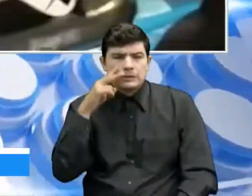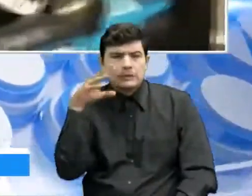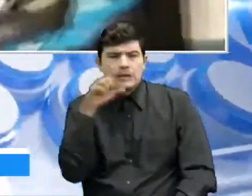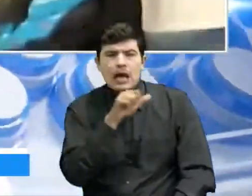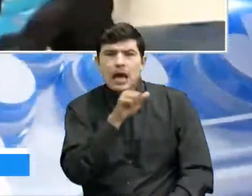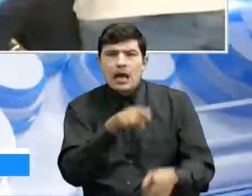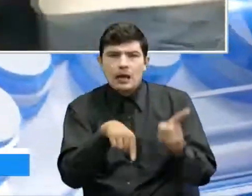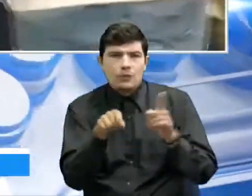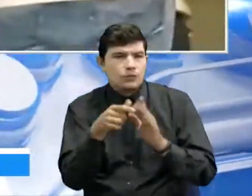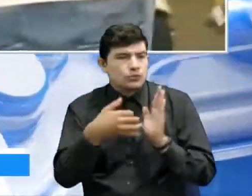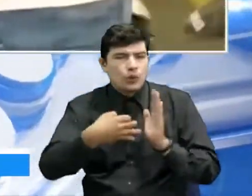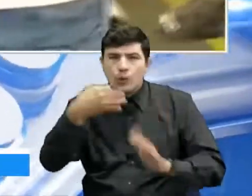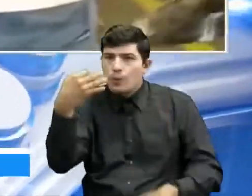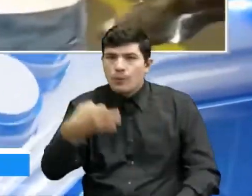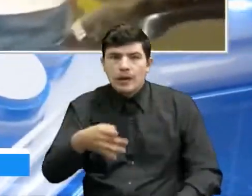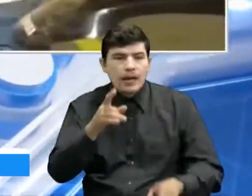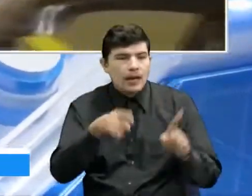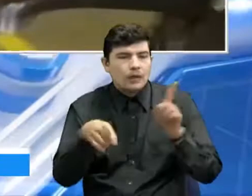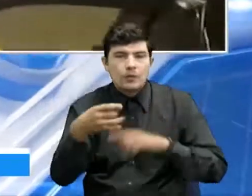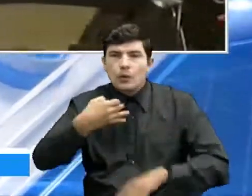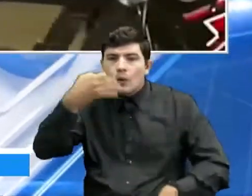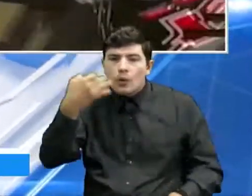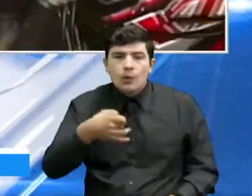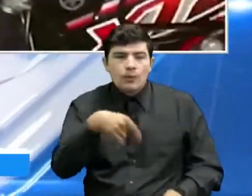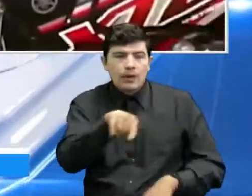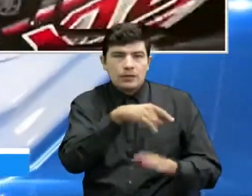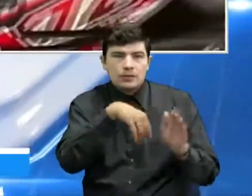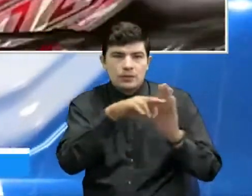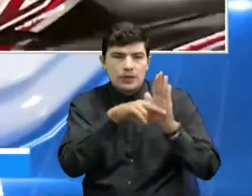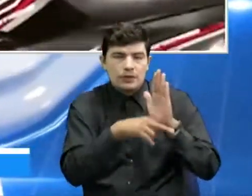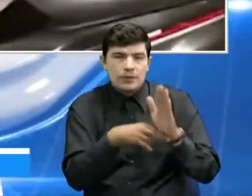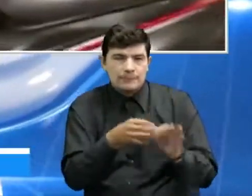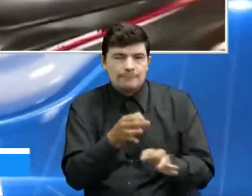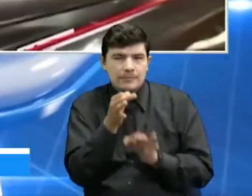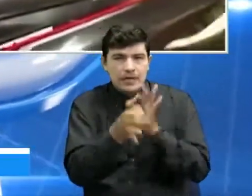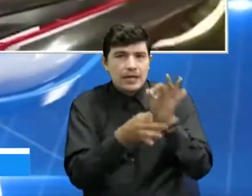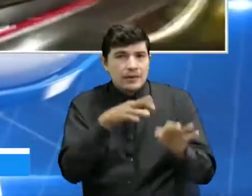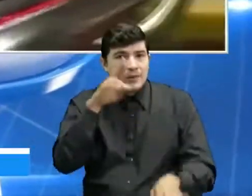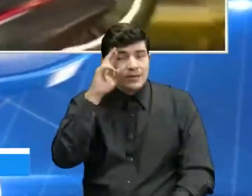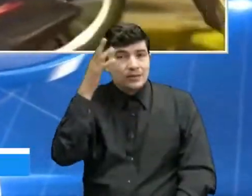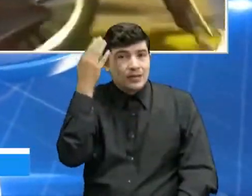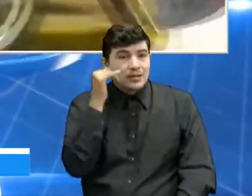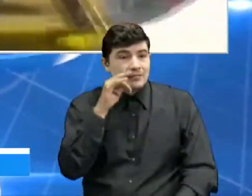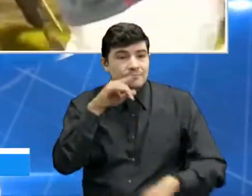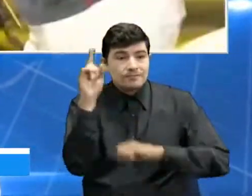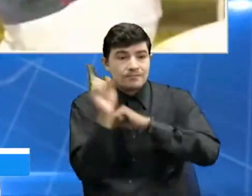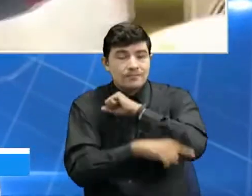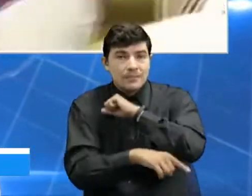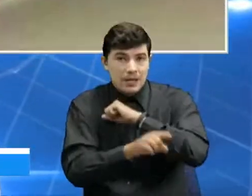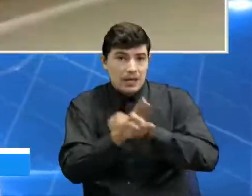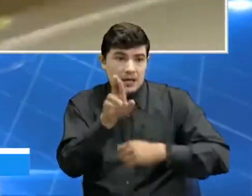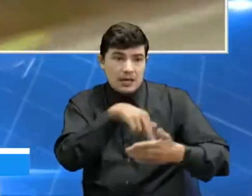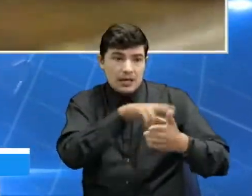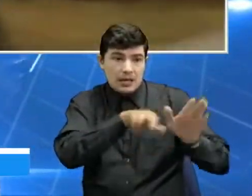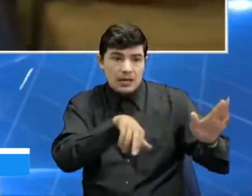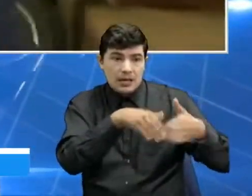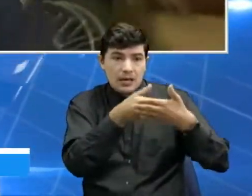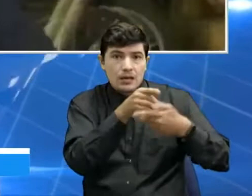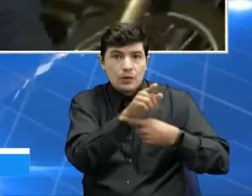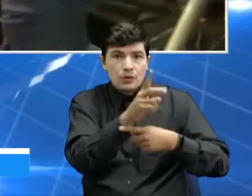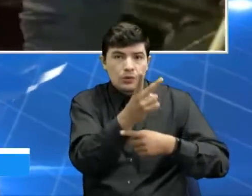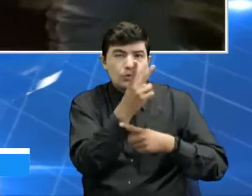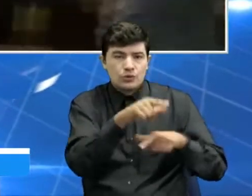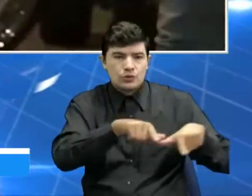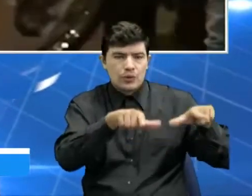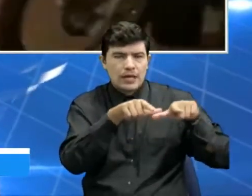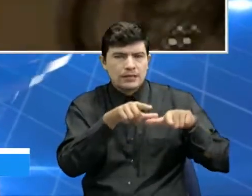no cumplen el protocolo de bioseguridad y por eso el pasado fin de semana se sellaron 2 establecimientos, porque si bien estamos comprometidos con la reapertura económica,